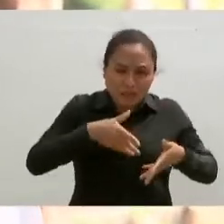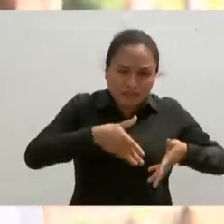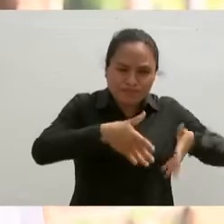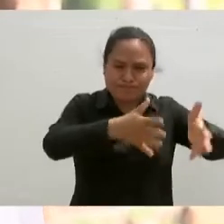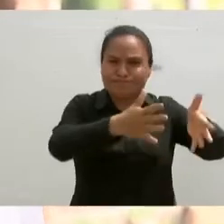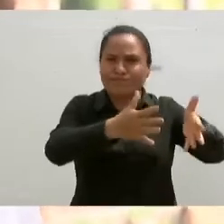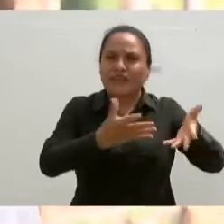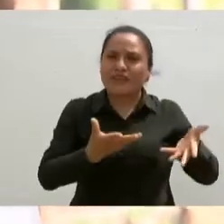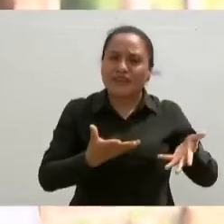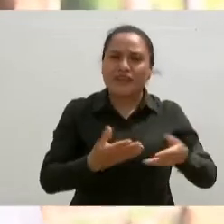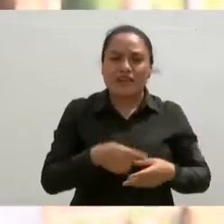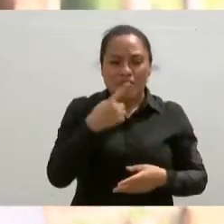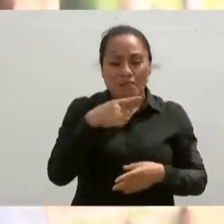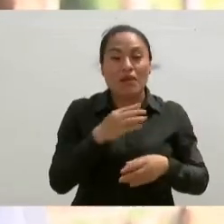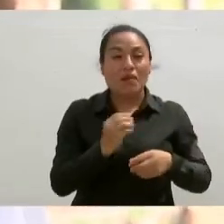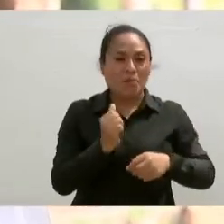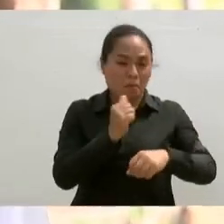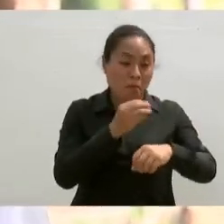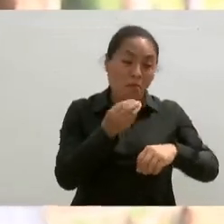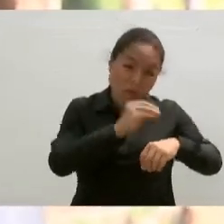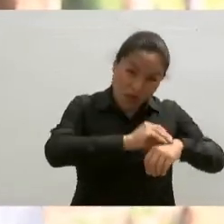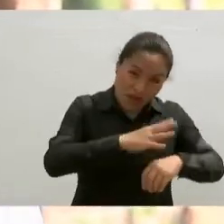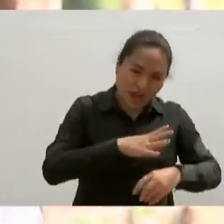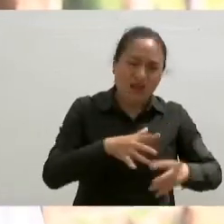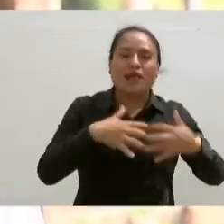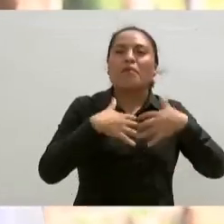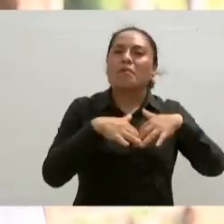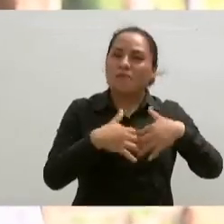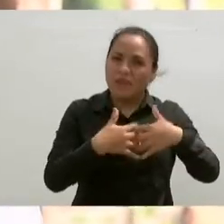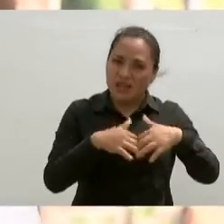para instalar empresas,